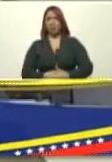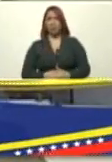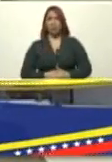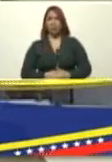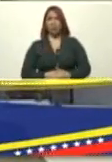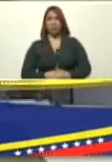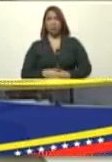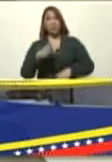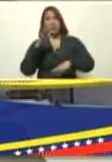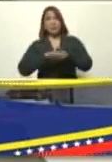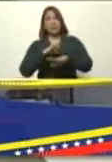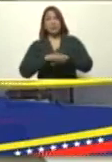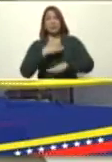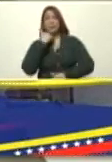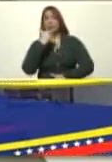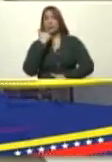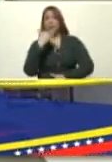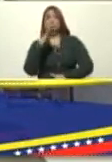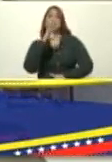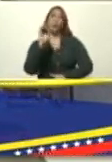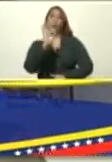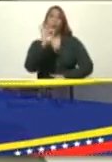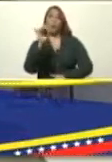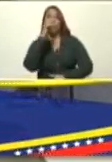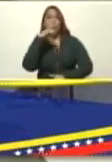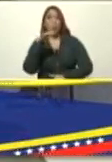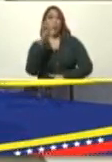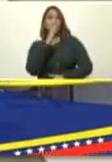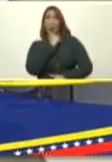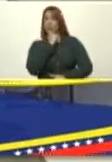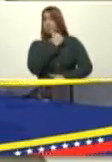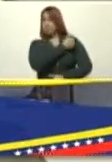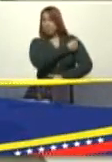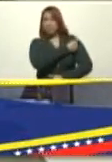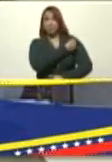porque casi el 50% de la población no se vacunó.